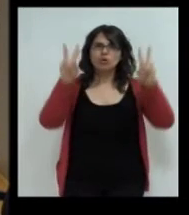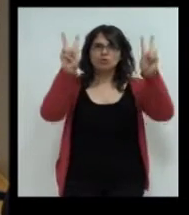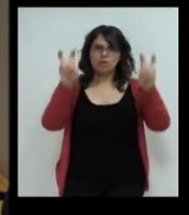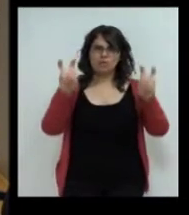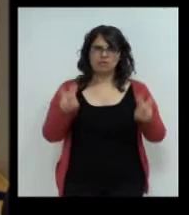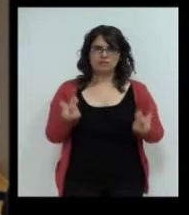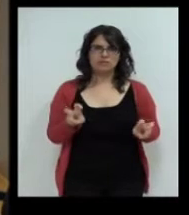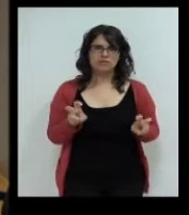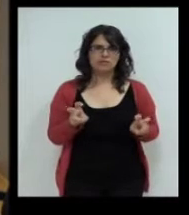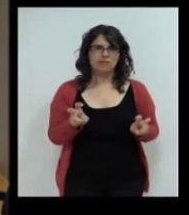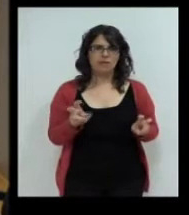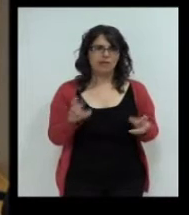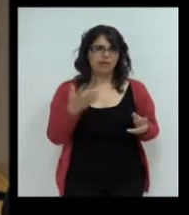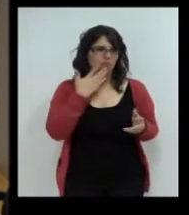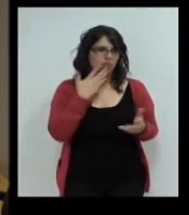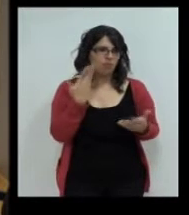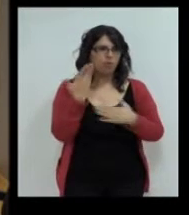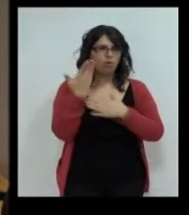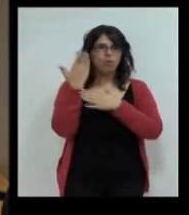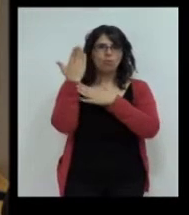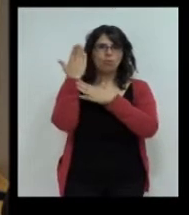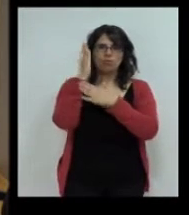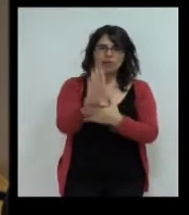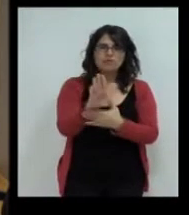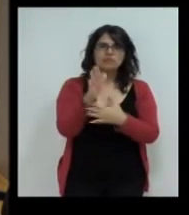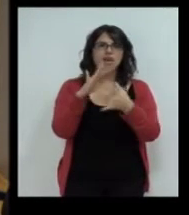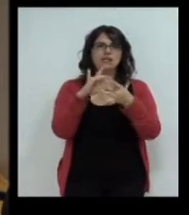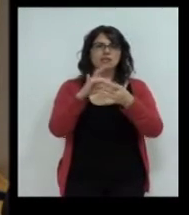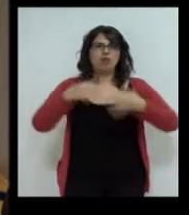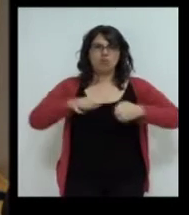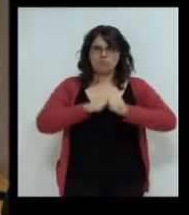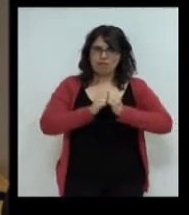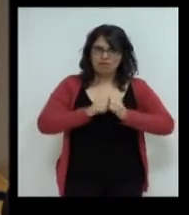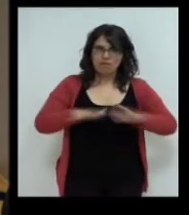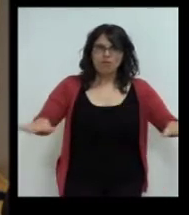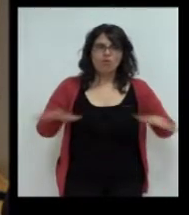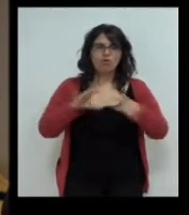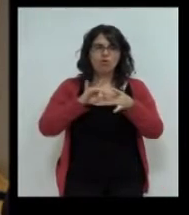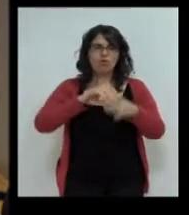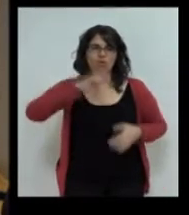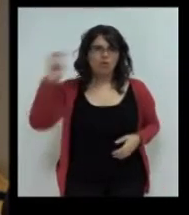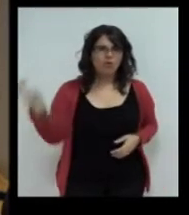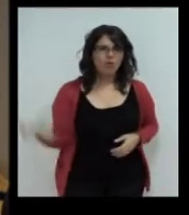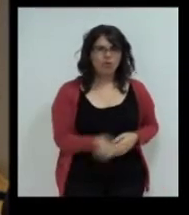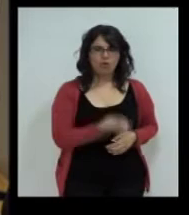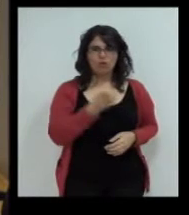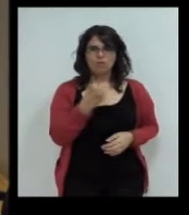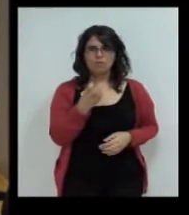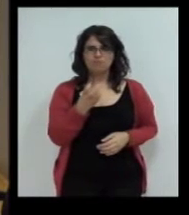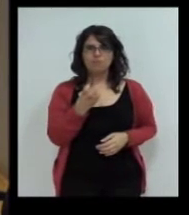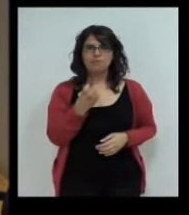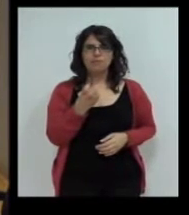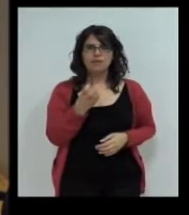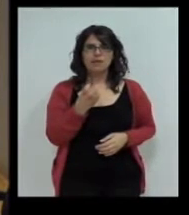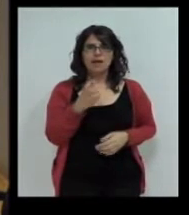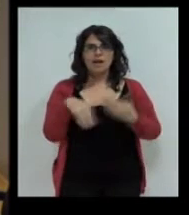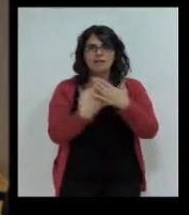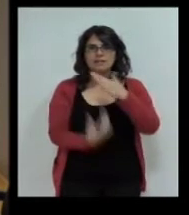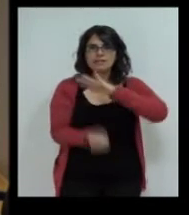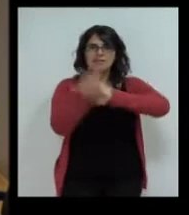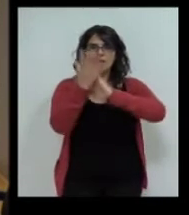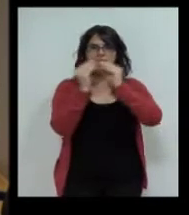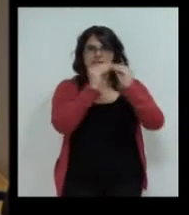de propuestas de normalización, ¿no? y de generación de estándares,